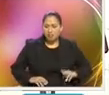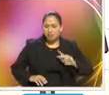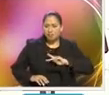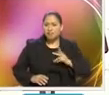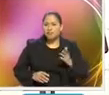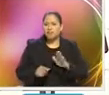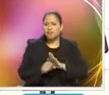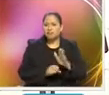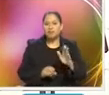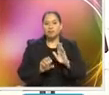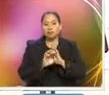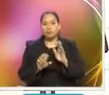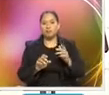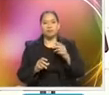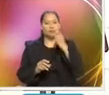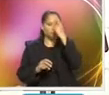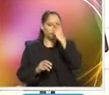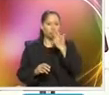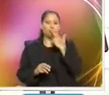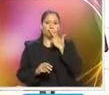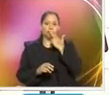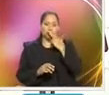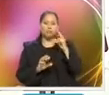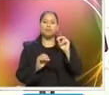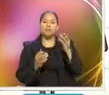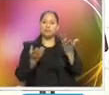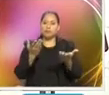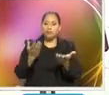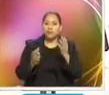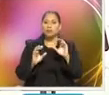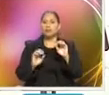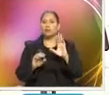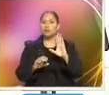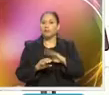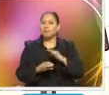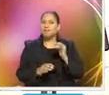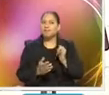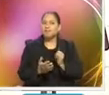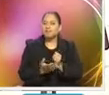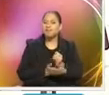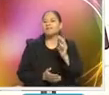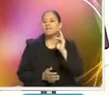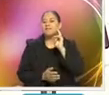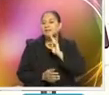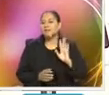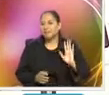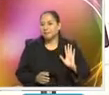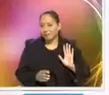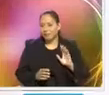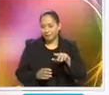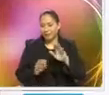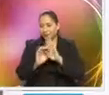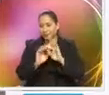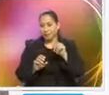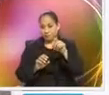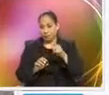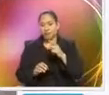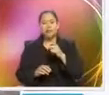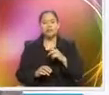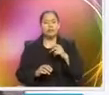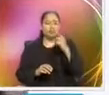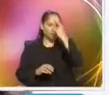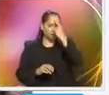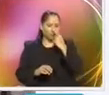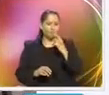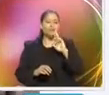riesgo, un perfil conservador, un perfil moderado o un perfil más agresivo, ¿no? Claro. Entonces, si tienes un perfil conservador,